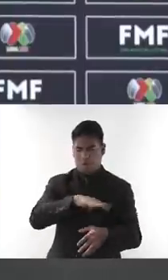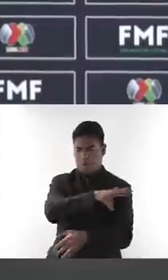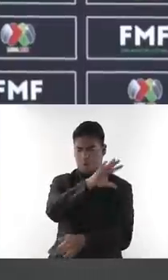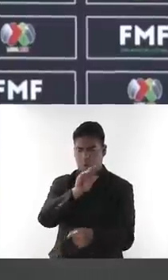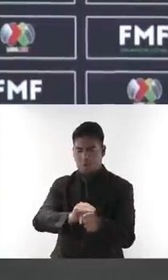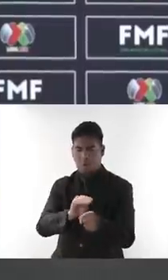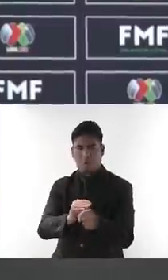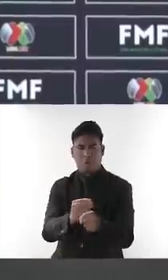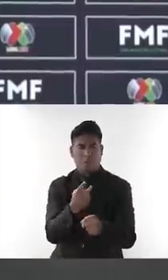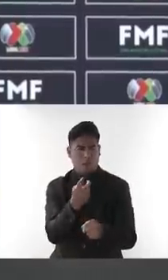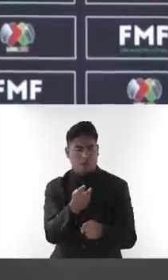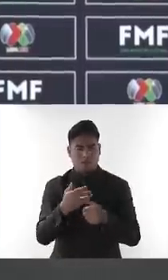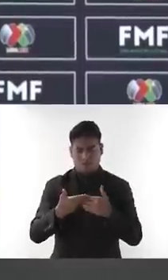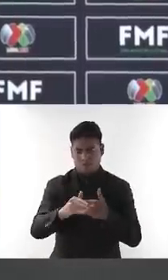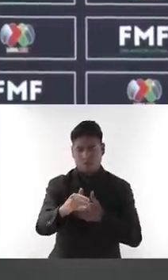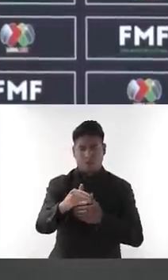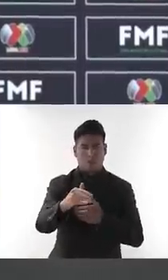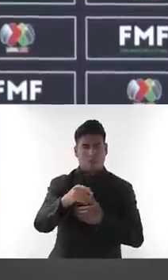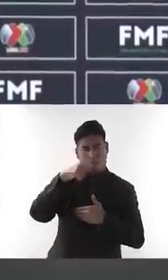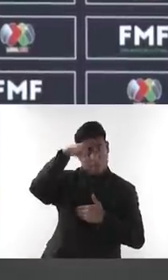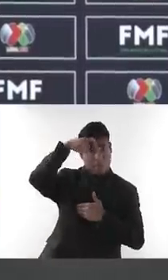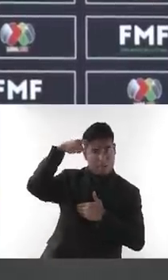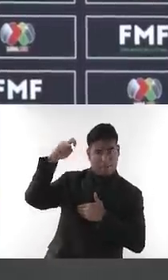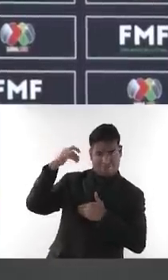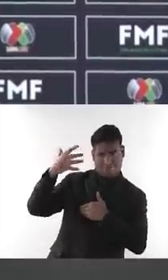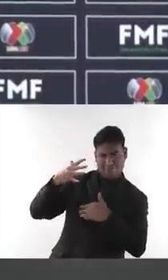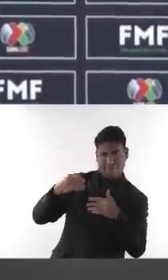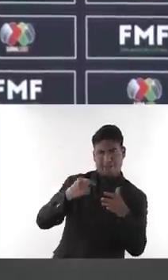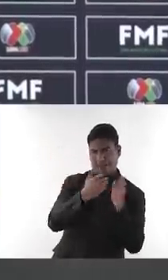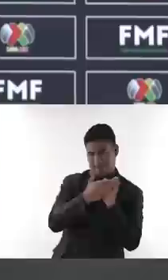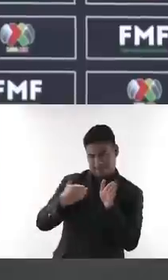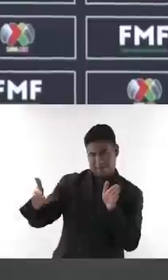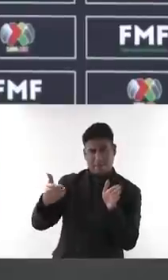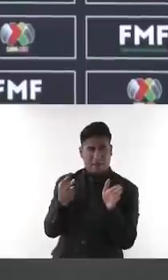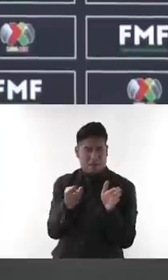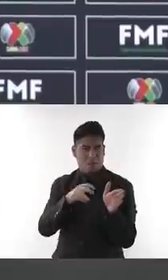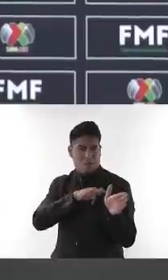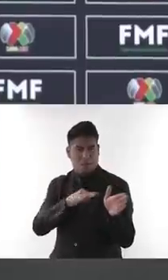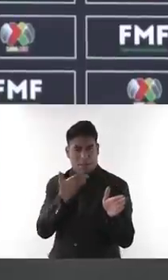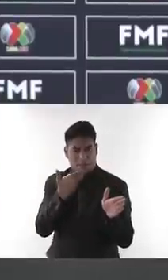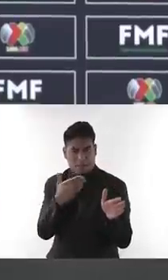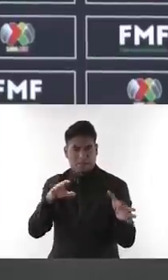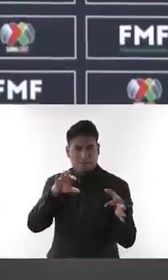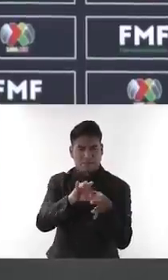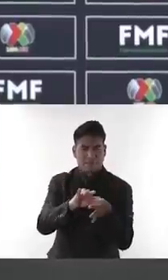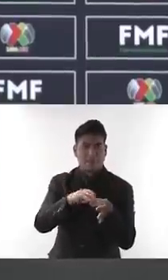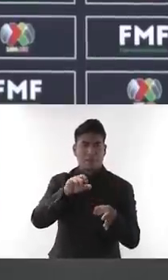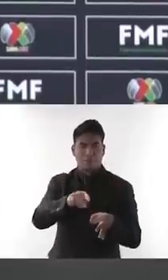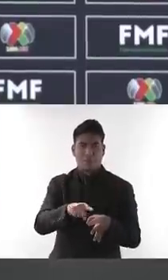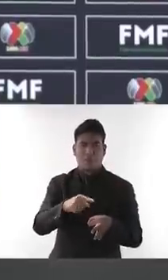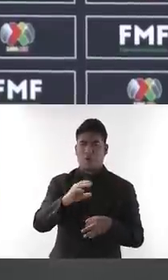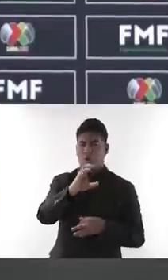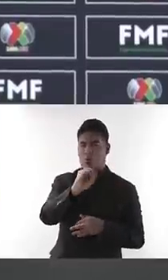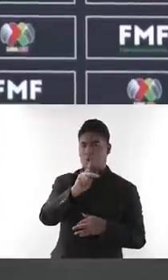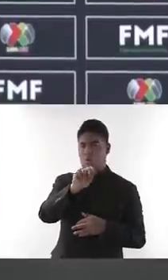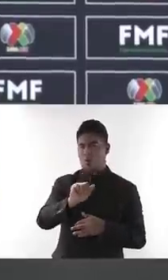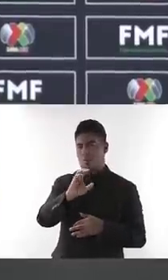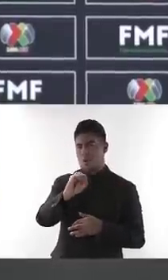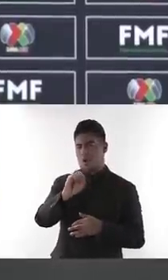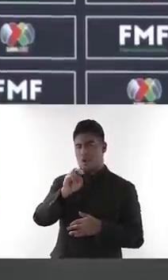selección en el mismo verano que la selección grande competía Copa Oro y Nations League. Pudo apoyar a la